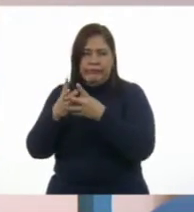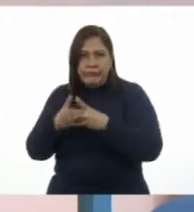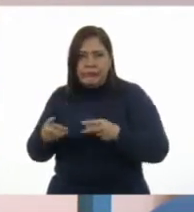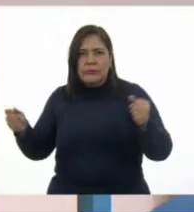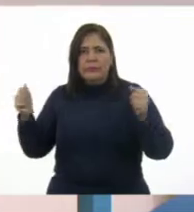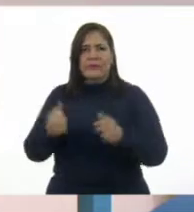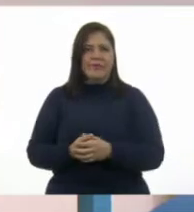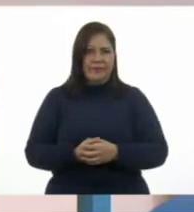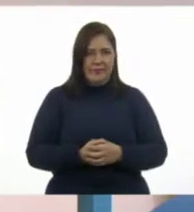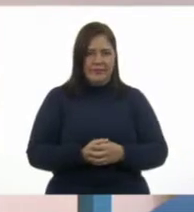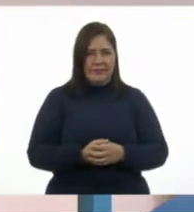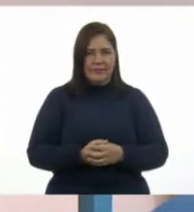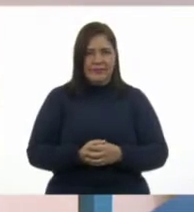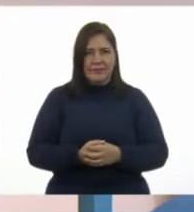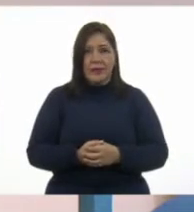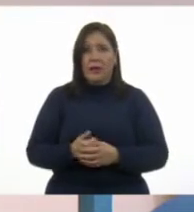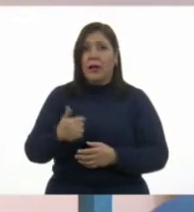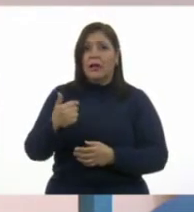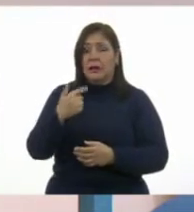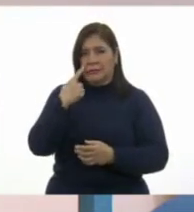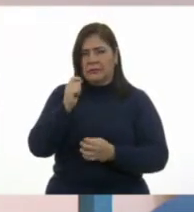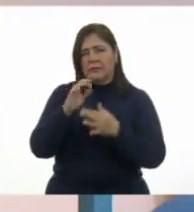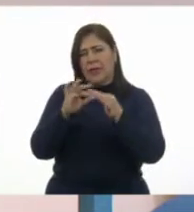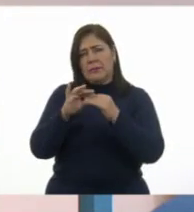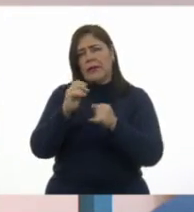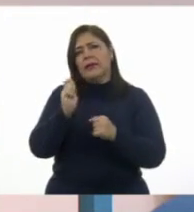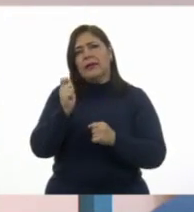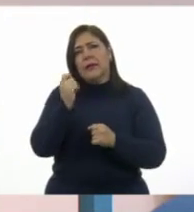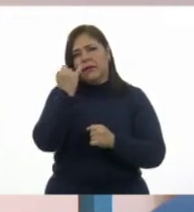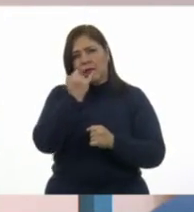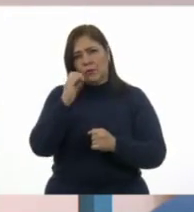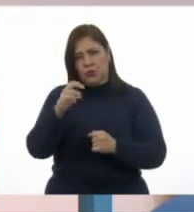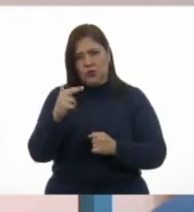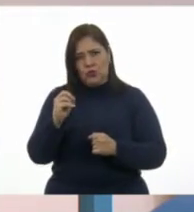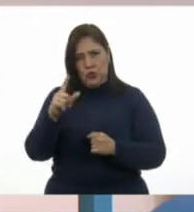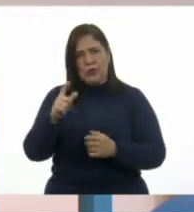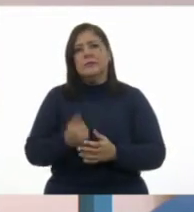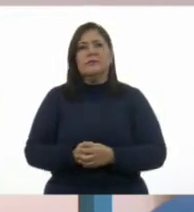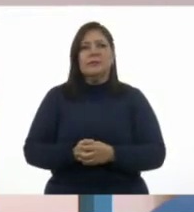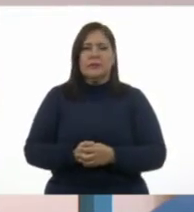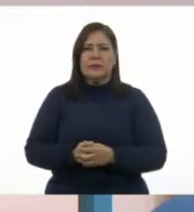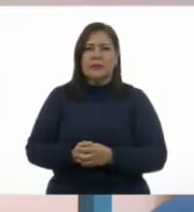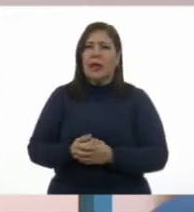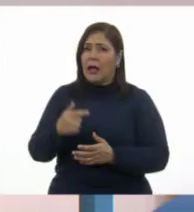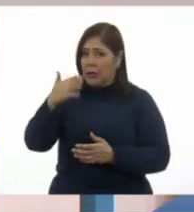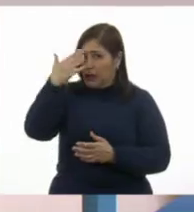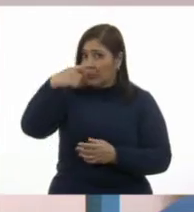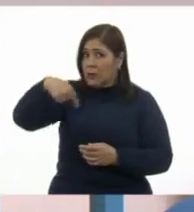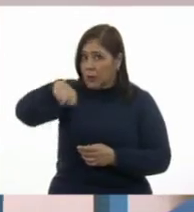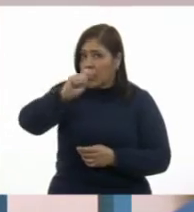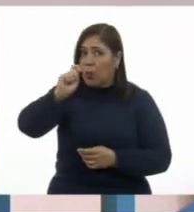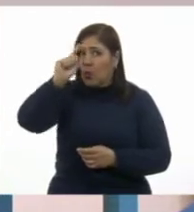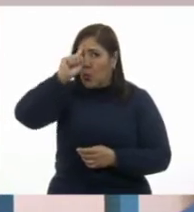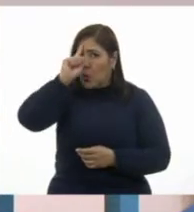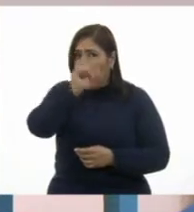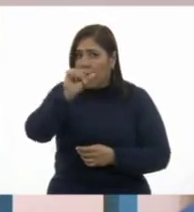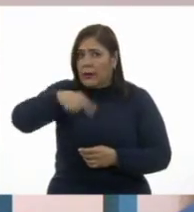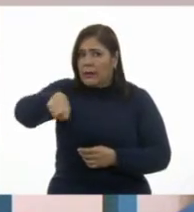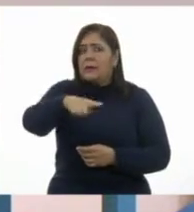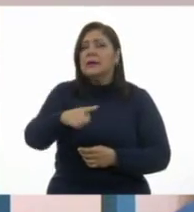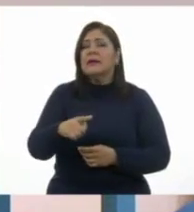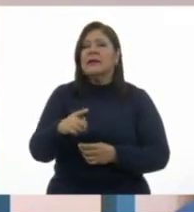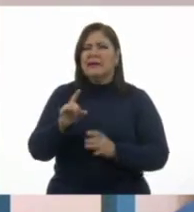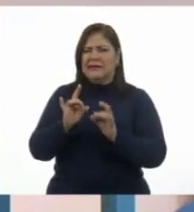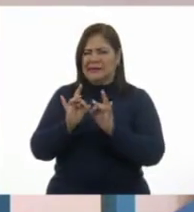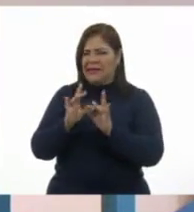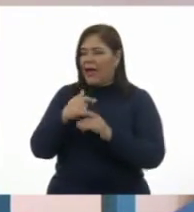y yechen hiñi pimel, yo me mira cachi ben chachiñaglo. ¿Sabes qué estoy aconsejando? ¿Qué? Que si